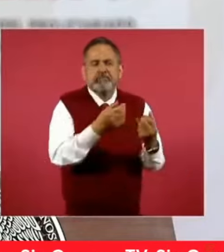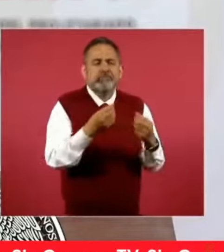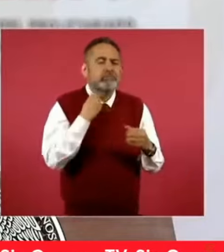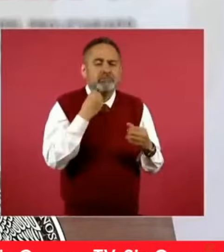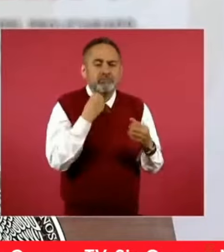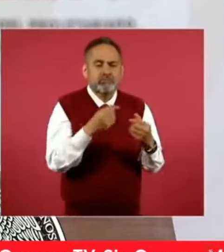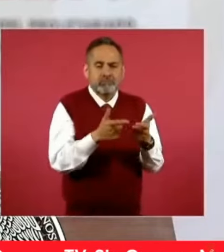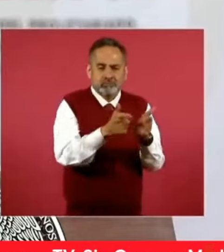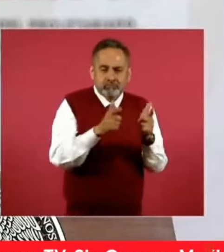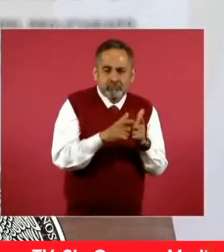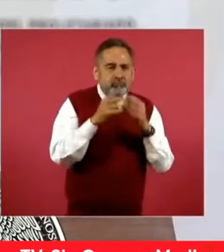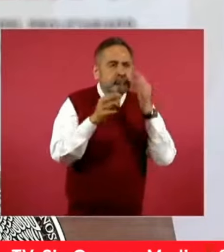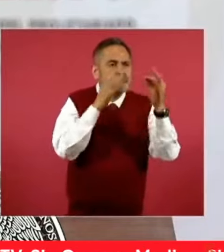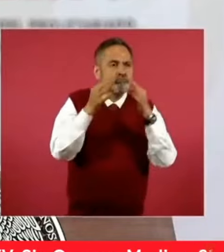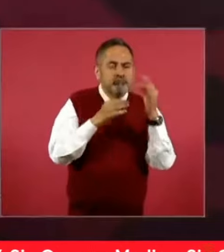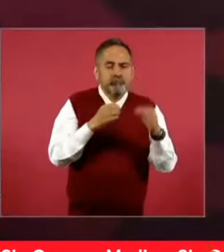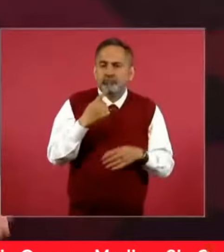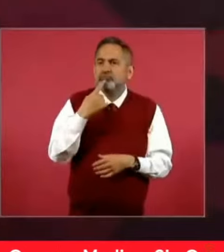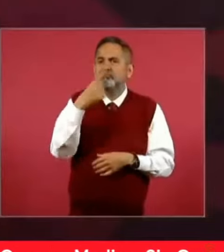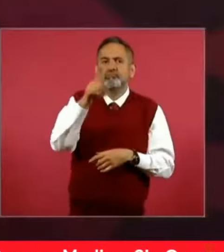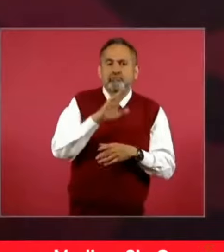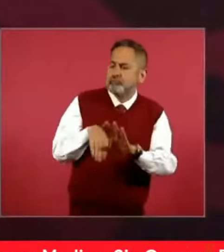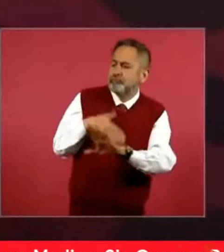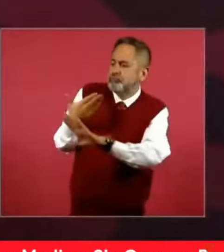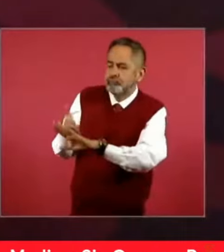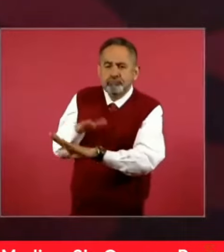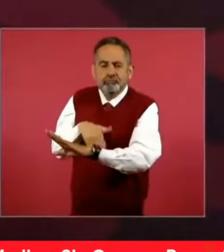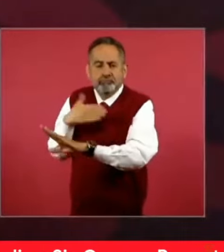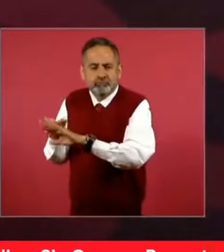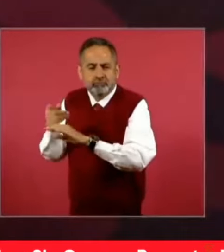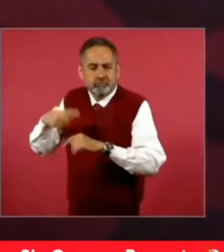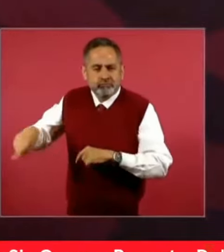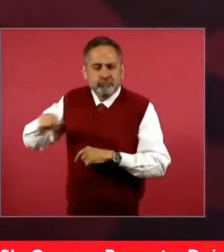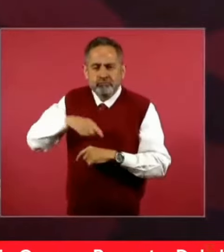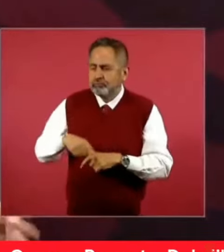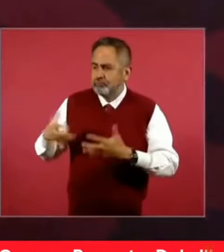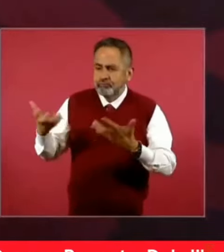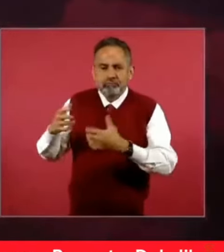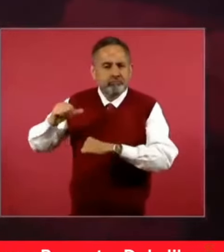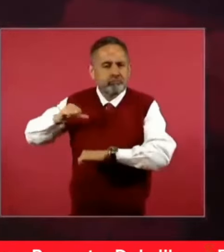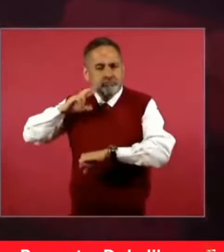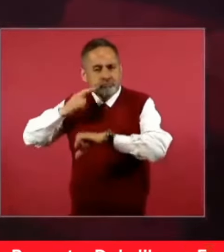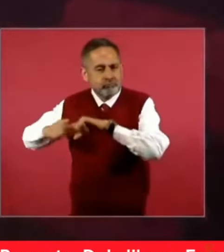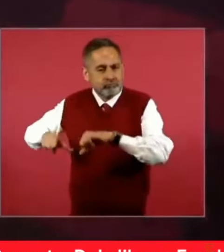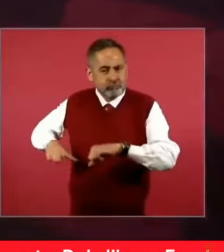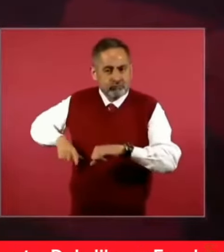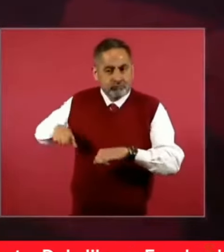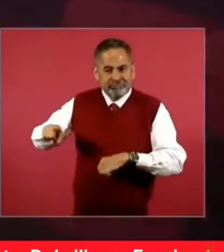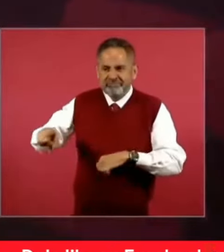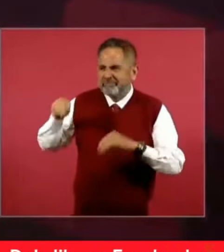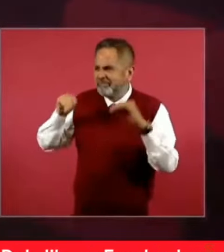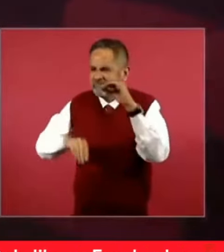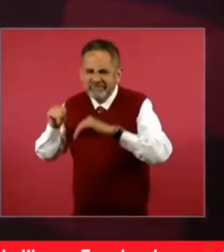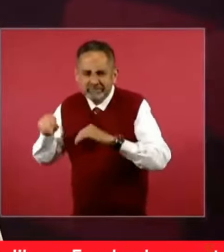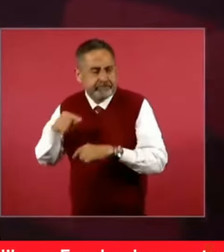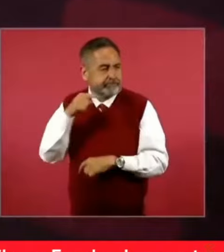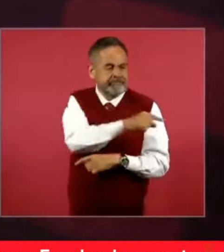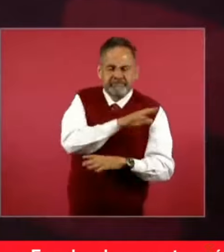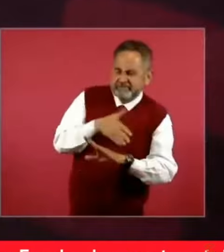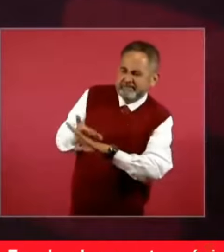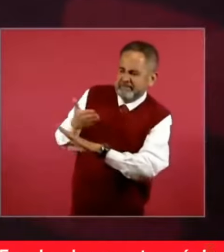que se dedican a promover amparos en contra de las obras que emprende la Cuarta Transformación liderada por el presidente Andrés Manuel